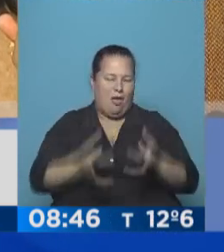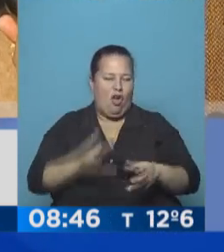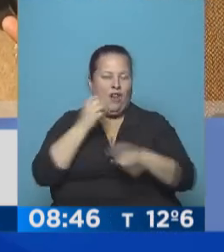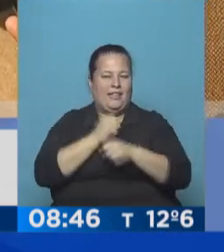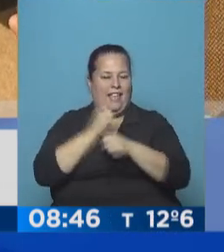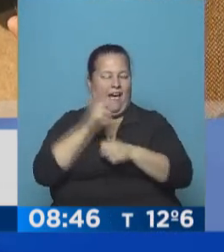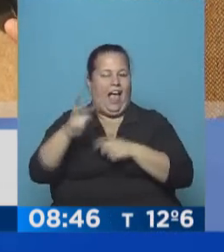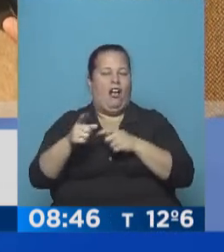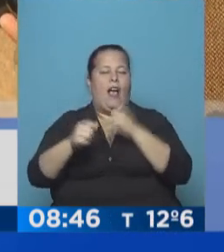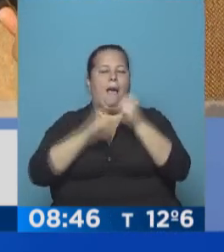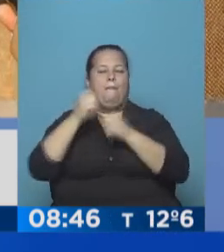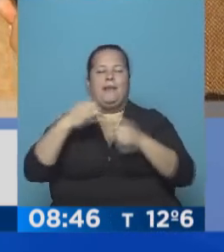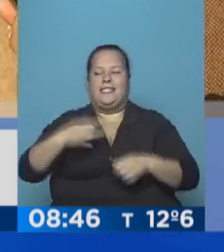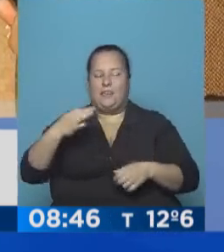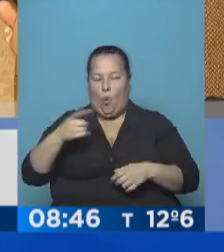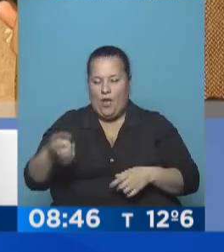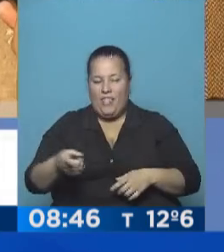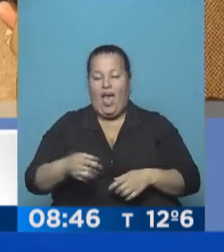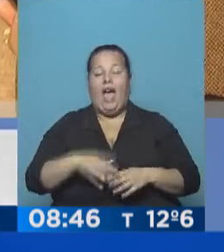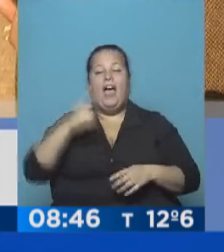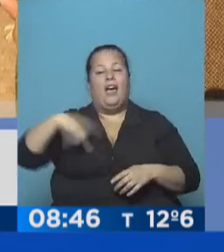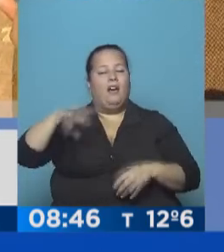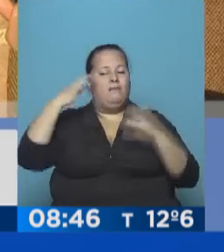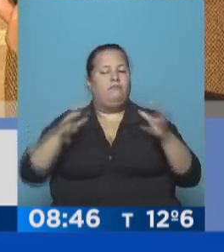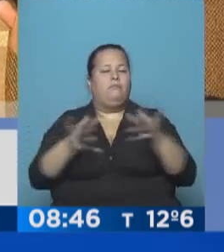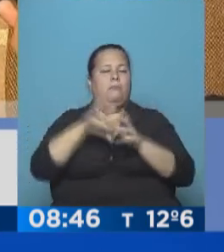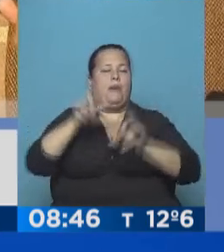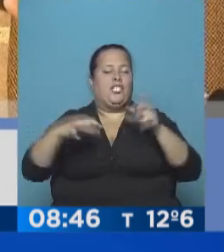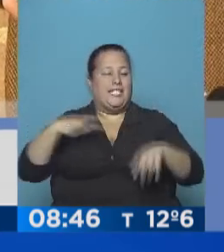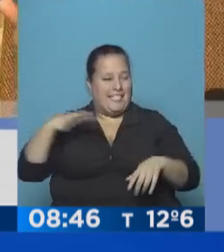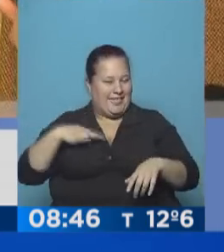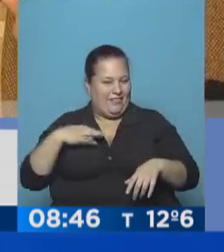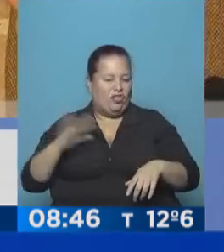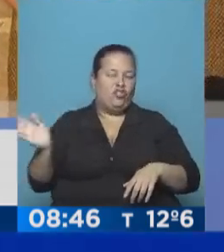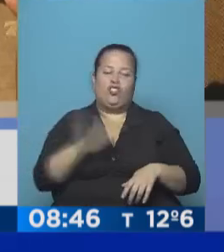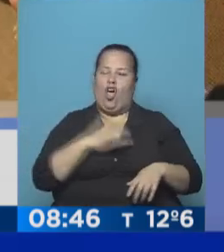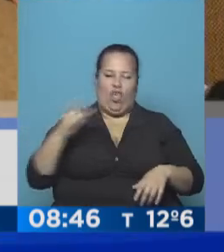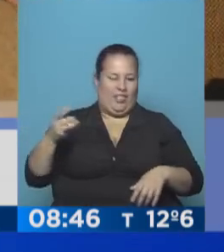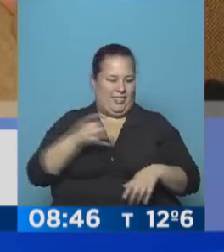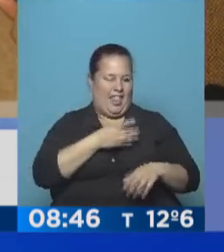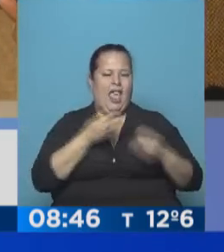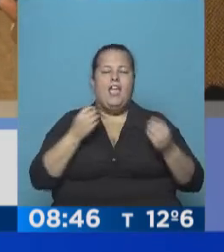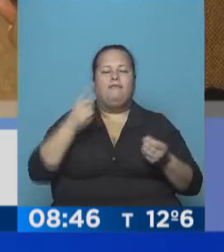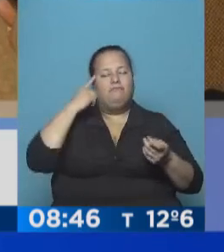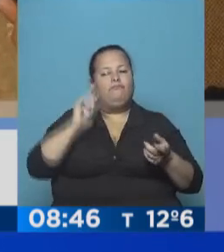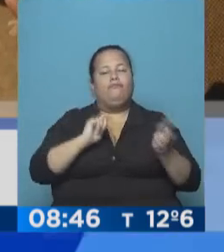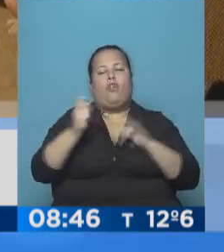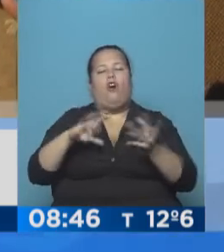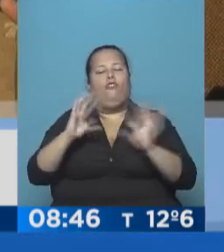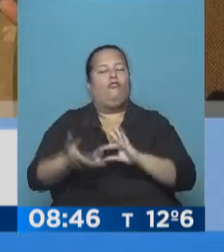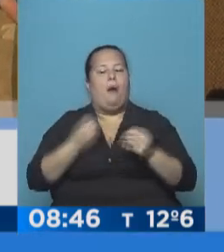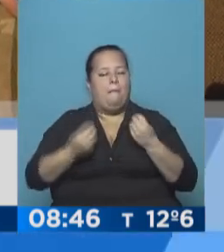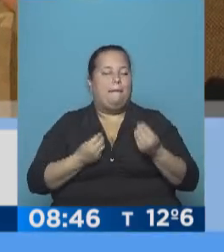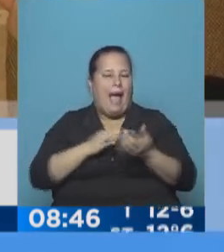trabajo de estas brigadas de seguridad, que está conformado por personal civil en todas las líneas. ¿Qué opciones ofrecen ustedes